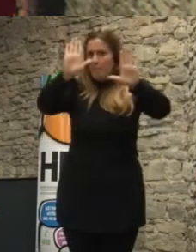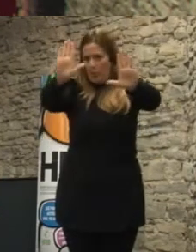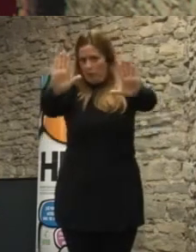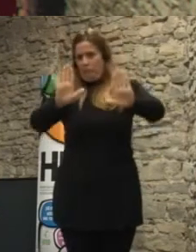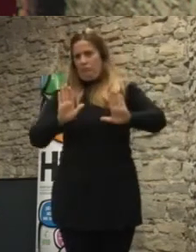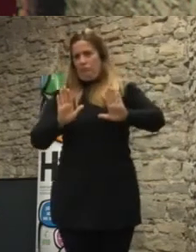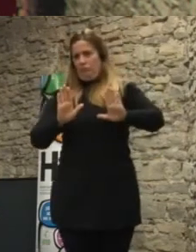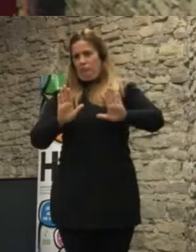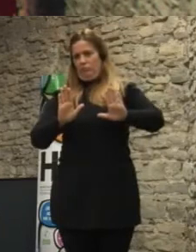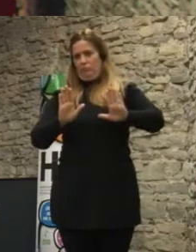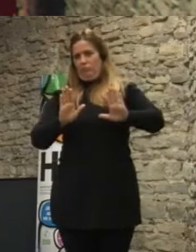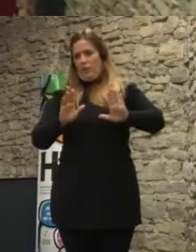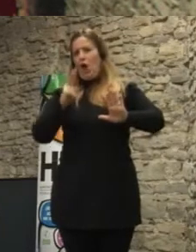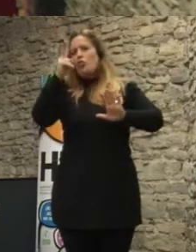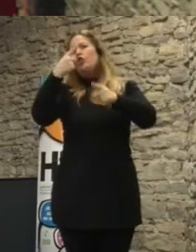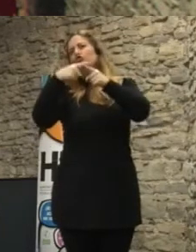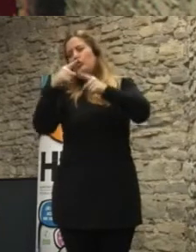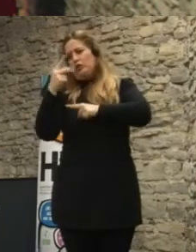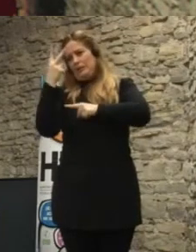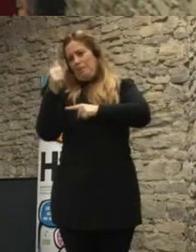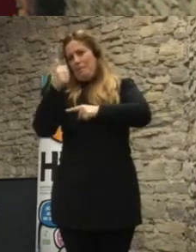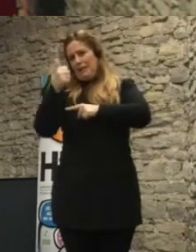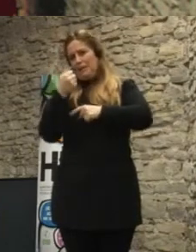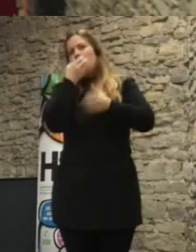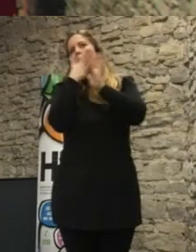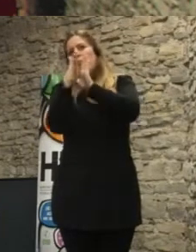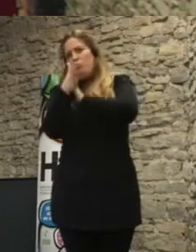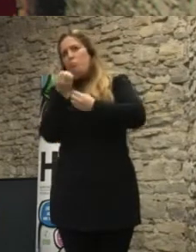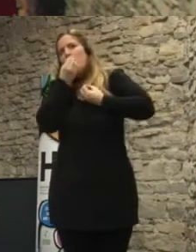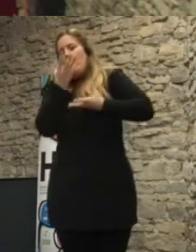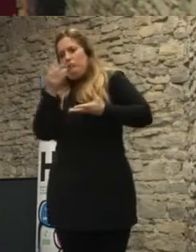algún elemento más encima de la mesa. Porque a la vez que eso pasa,